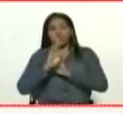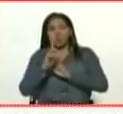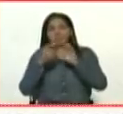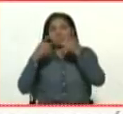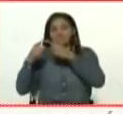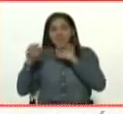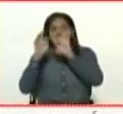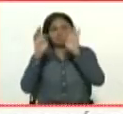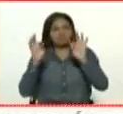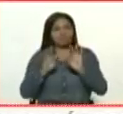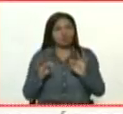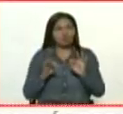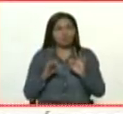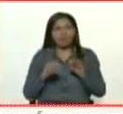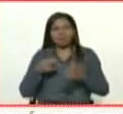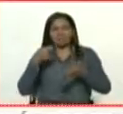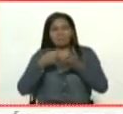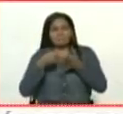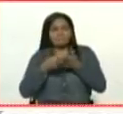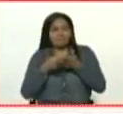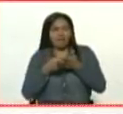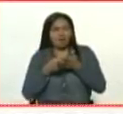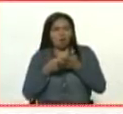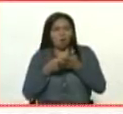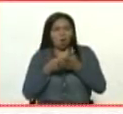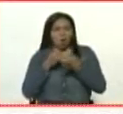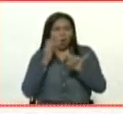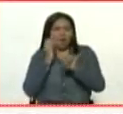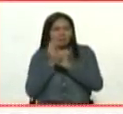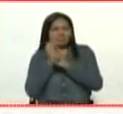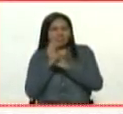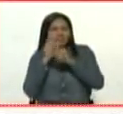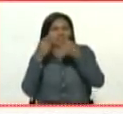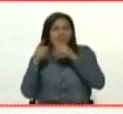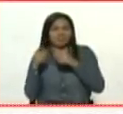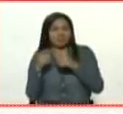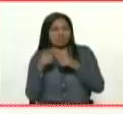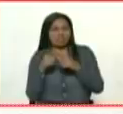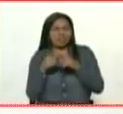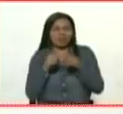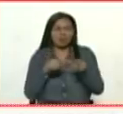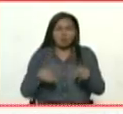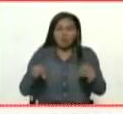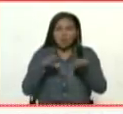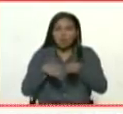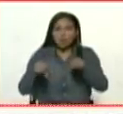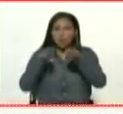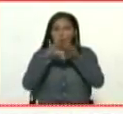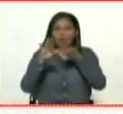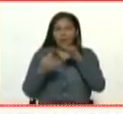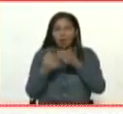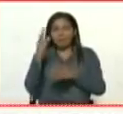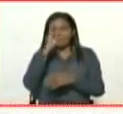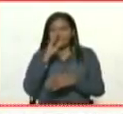pago digital, de pago, de biopago que llaman, ¿verdad? Ministro de Finanzas, es muy conocedor de